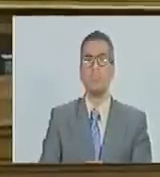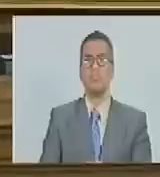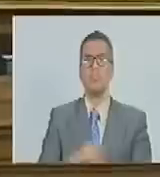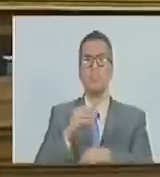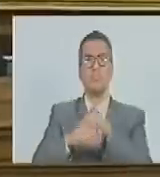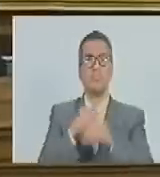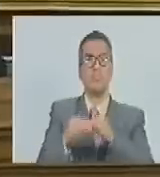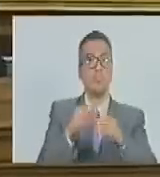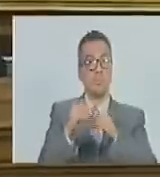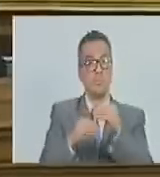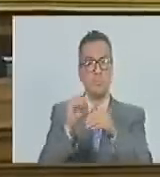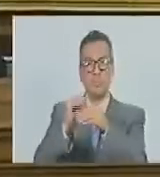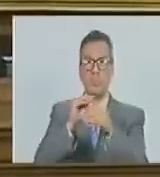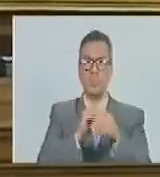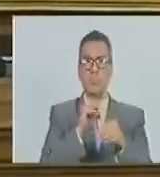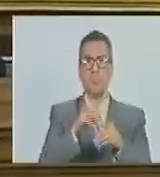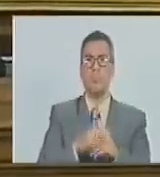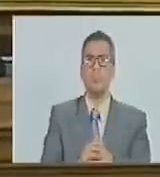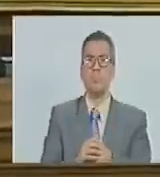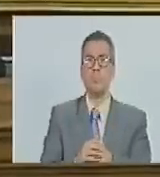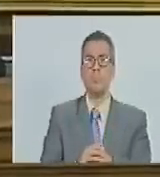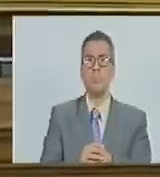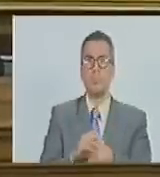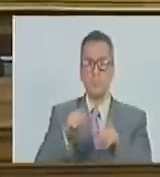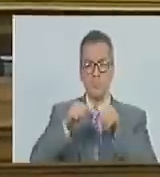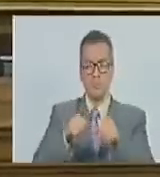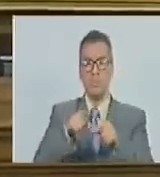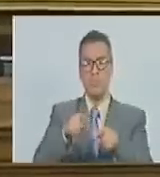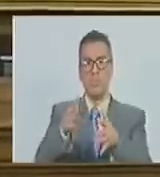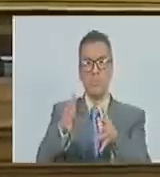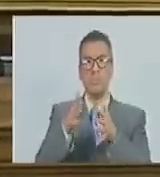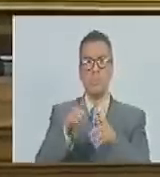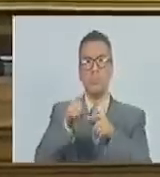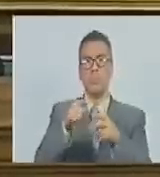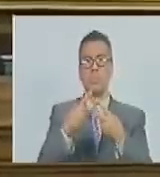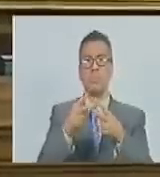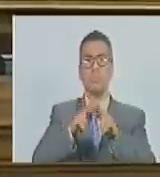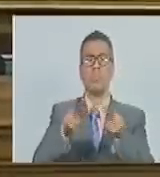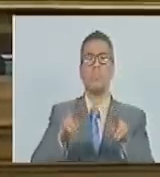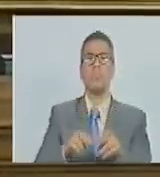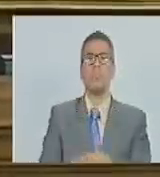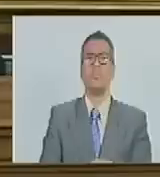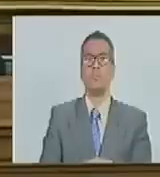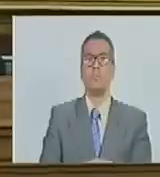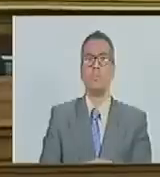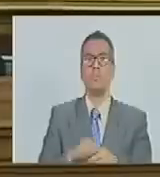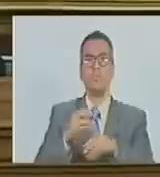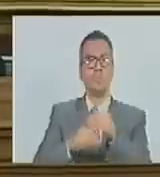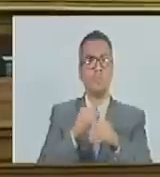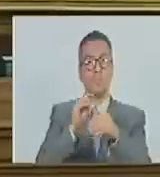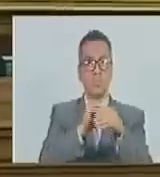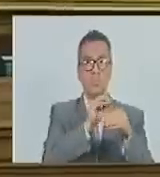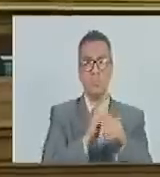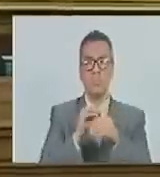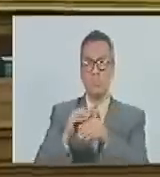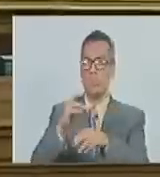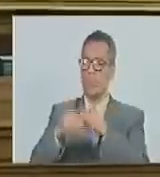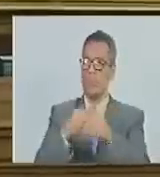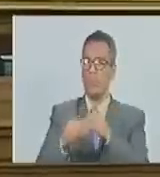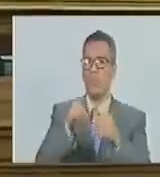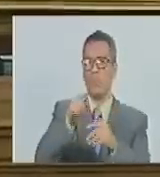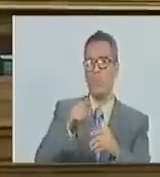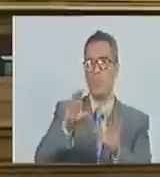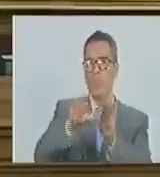estamos siendo convocados a preservar la victoria de la paz. Estamos siendo convocados a cumplir con